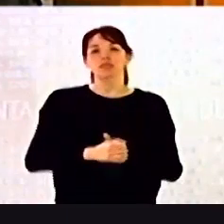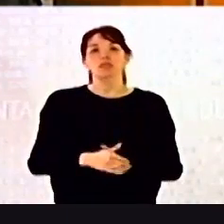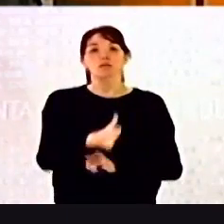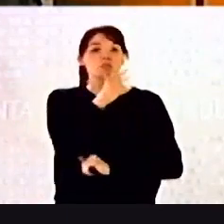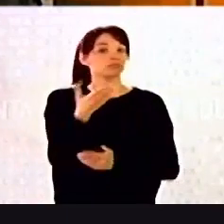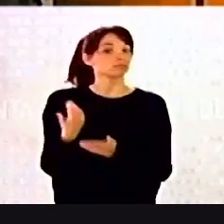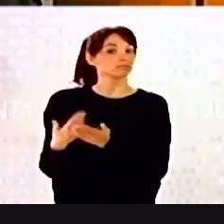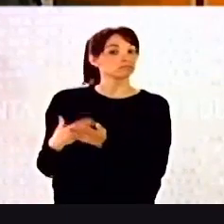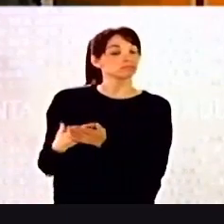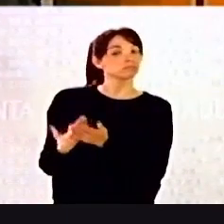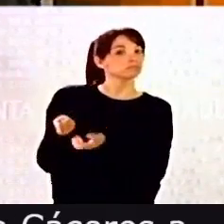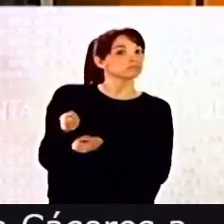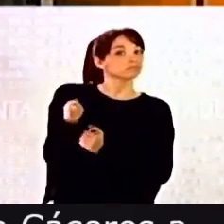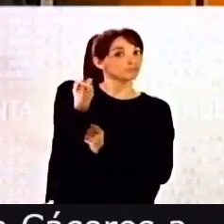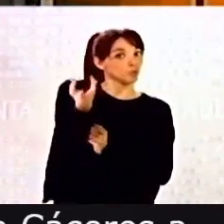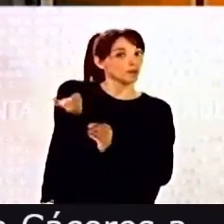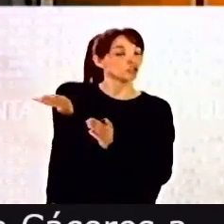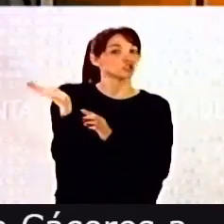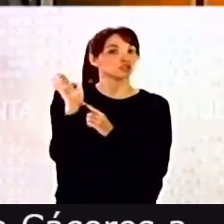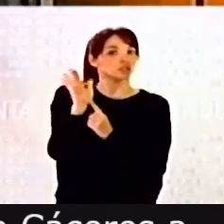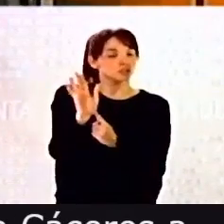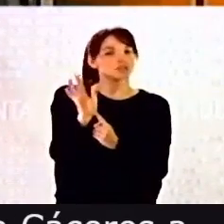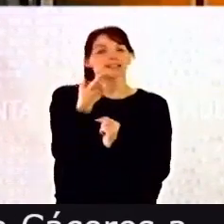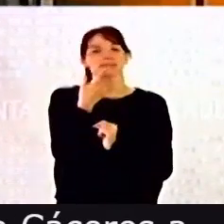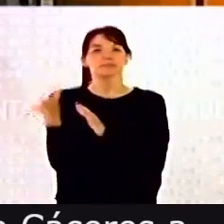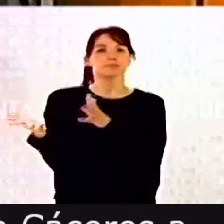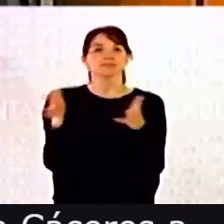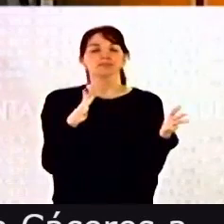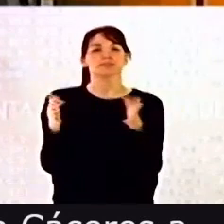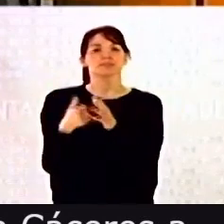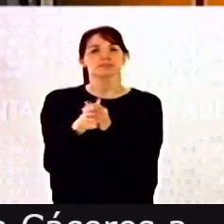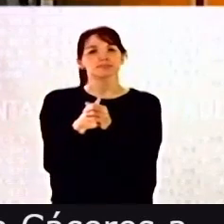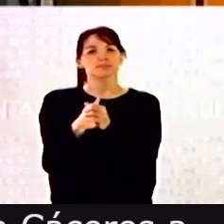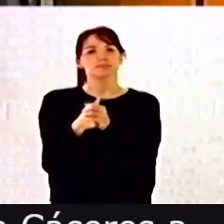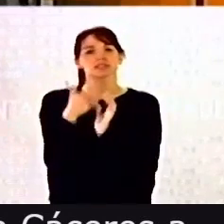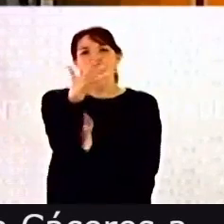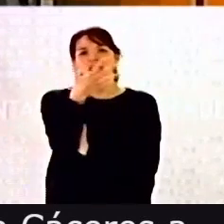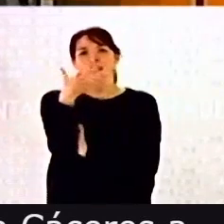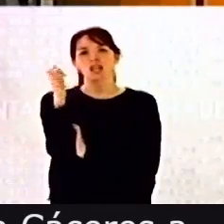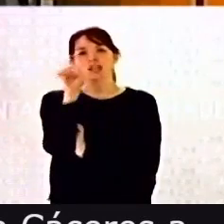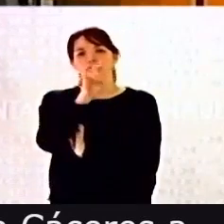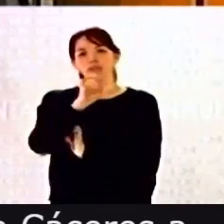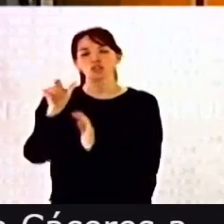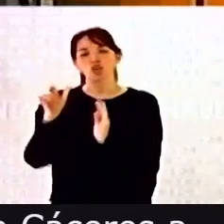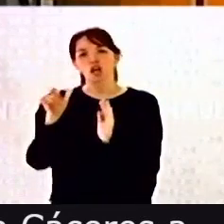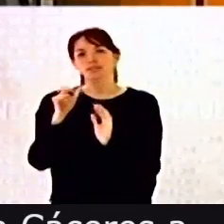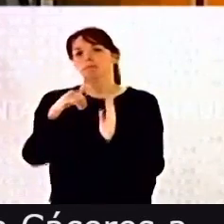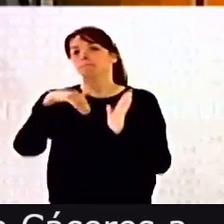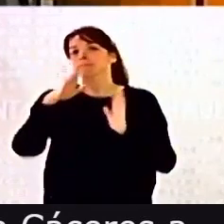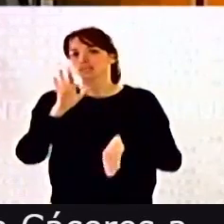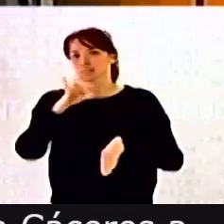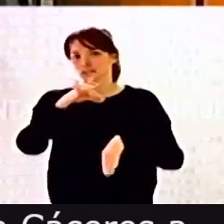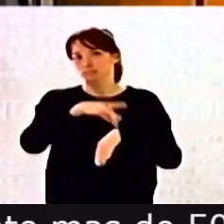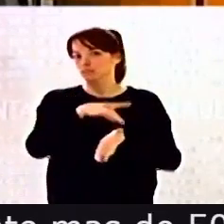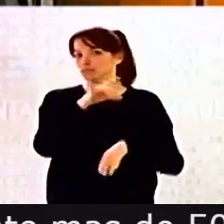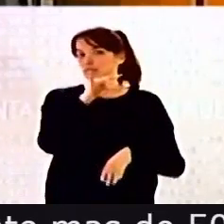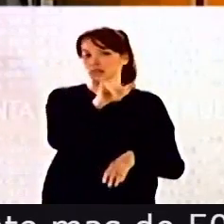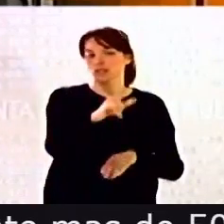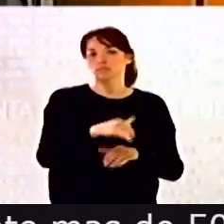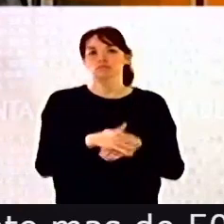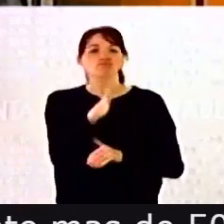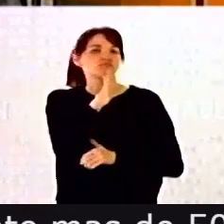datos que se están mostrando, hay aproximadamente algo más de 500 personas contagiadas. ¿Cuál es